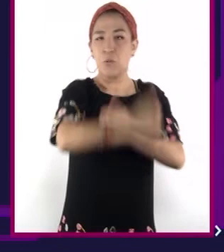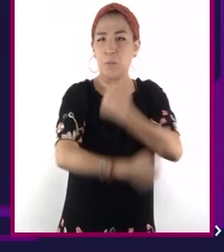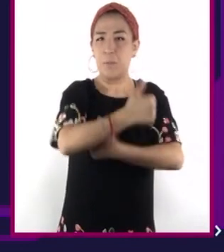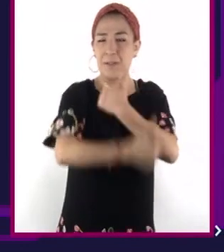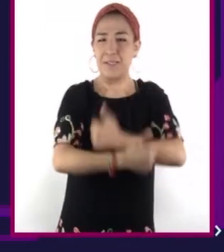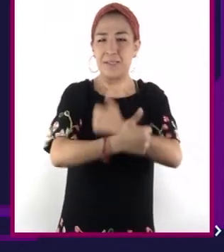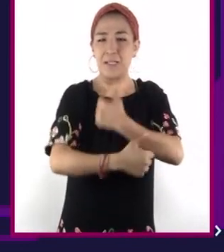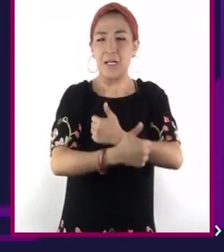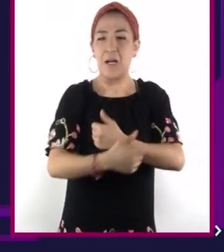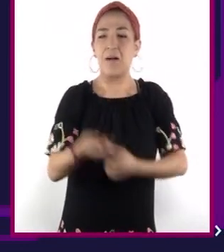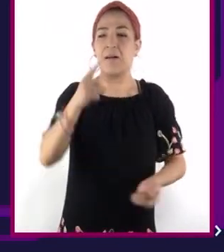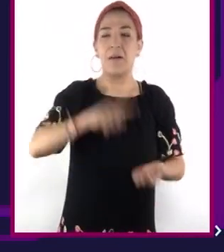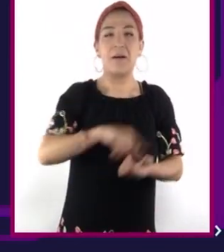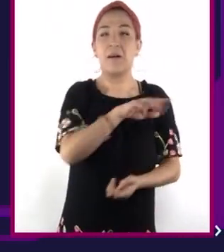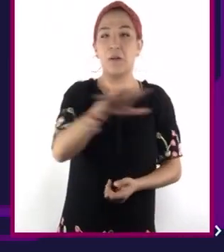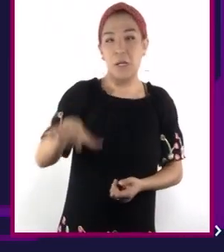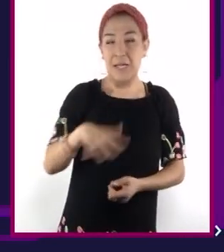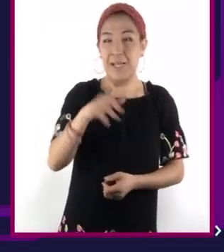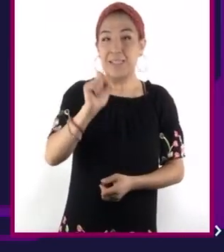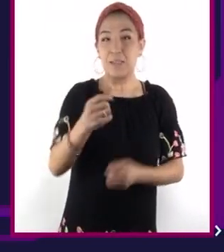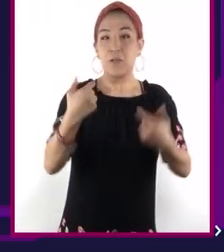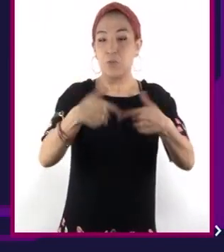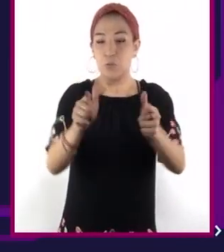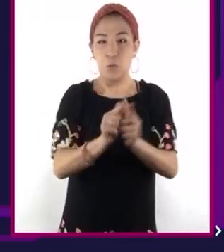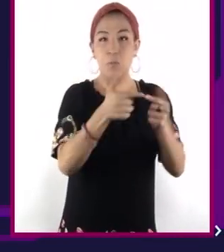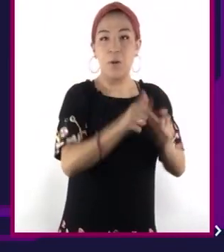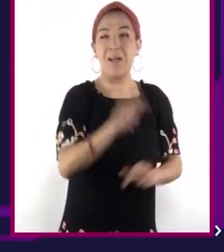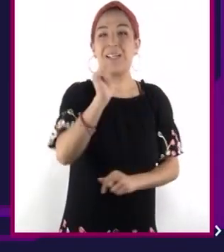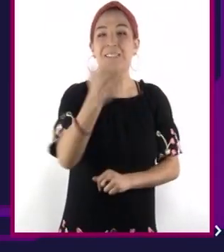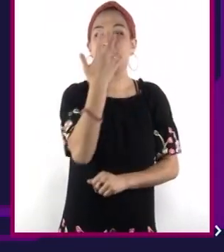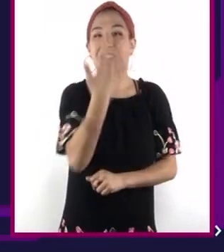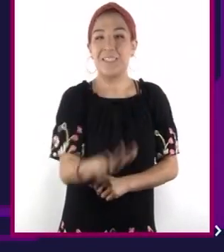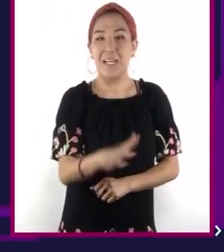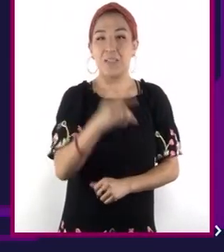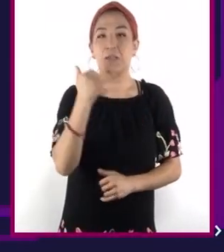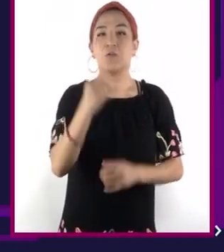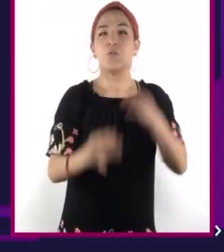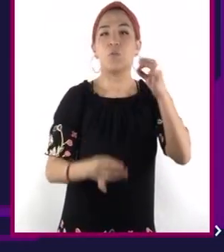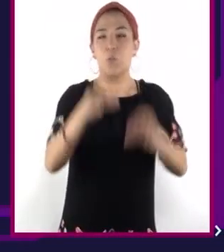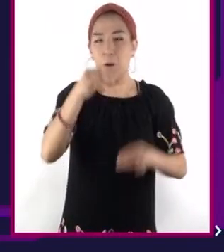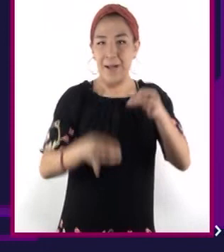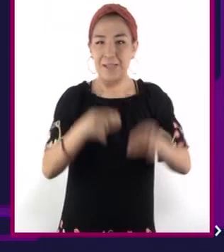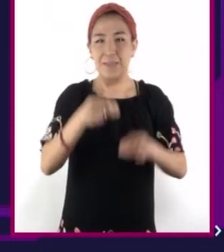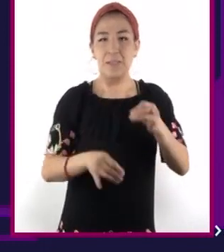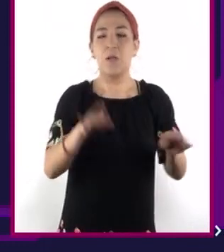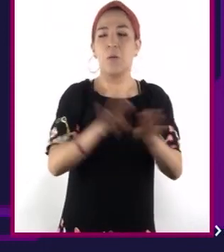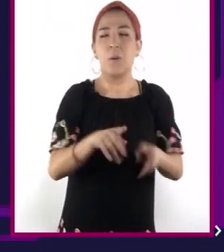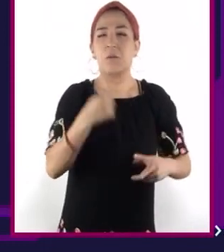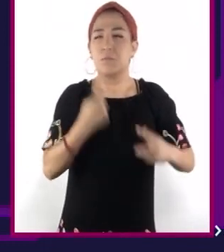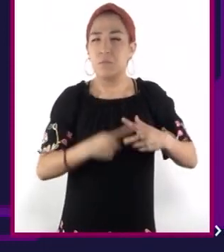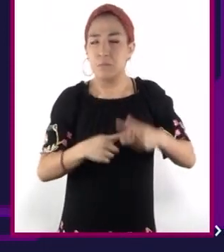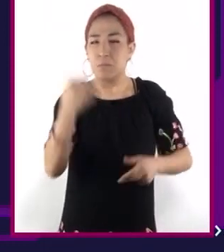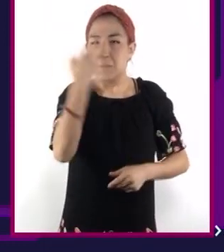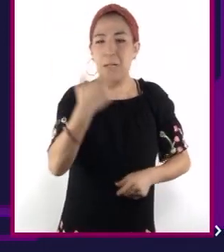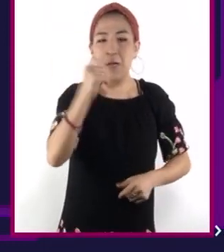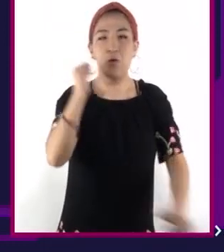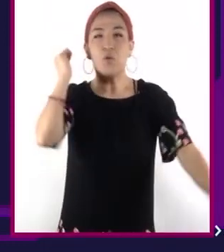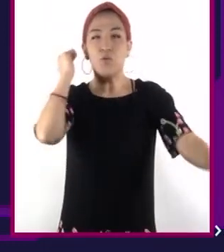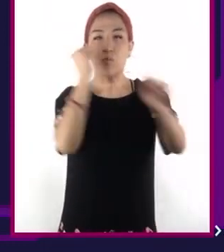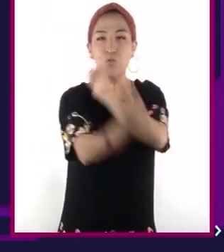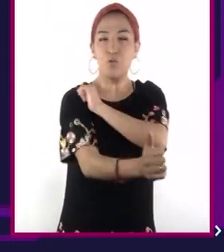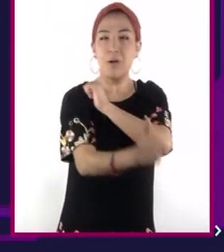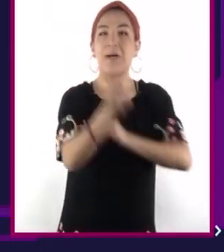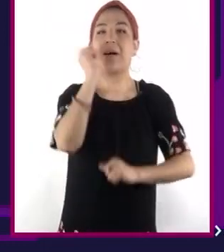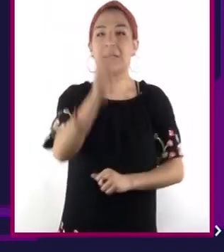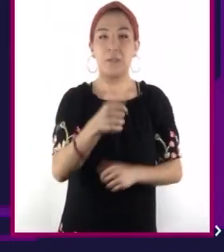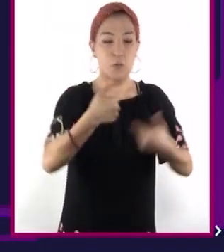2 grupos de 10 jueces registraron el tiempo que realizó un corredor. El grupo 1 anotó los